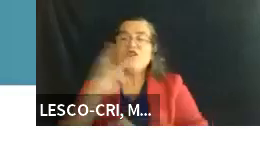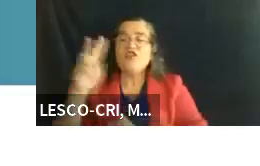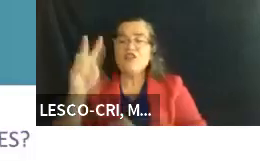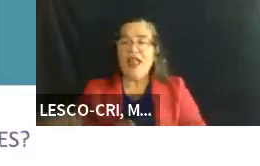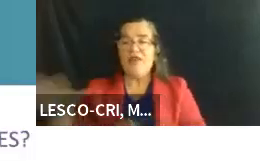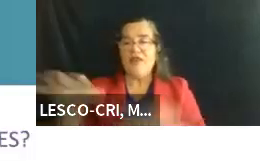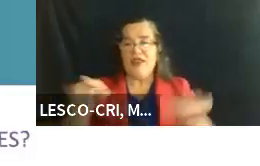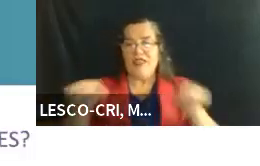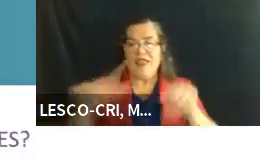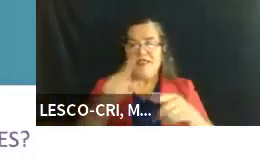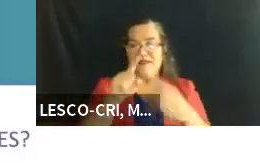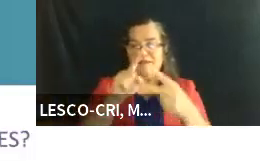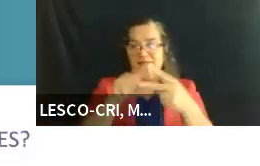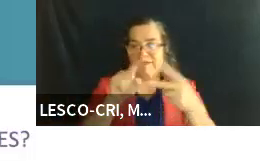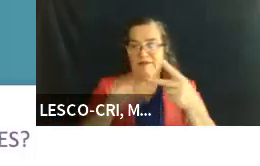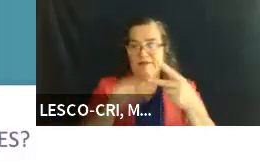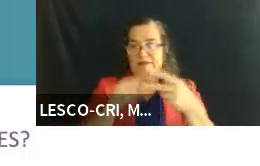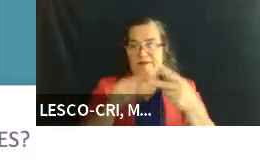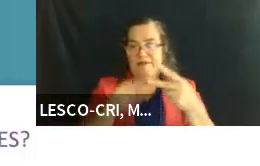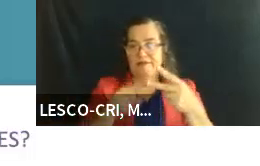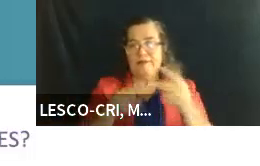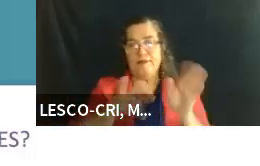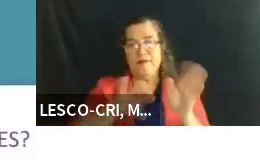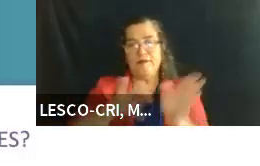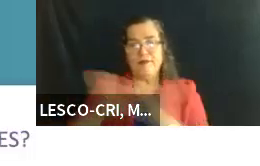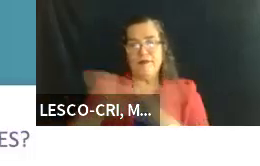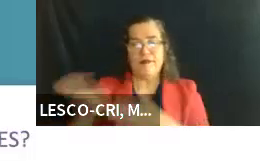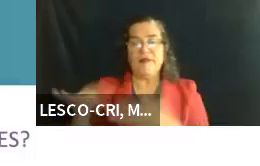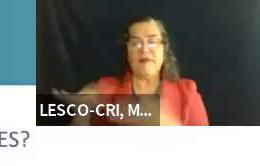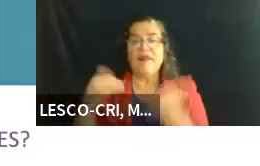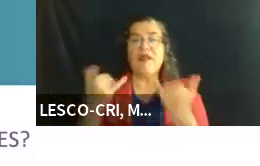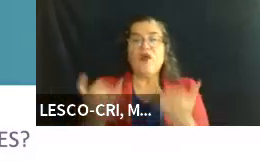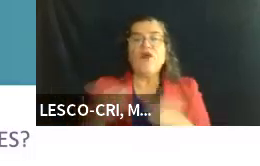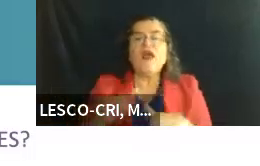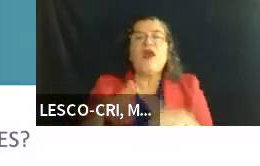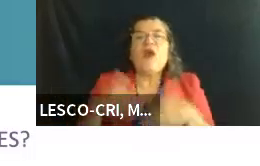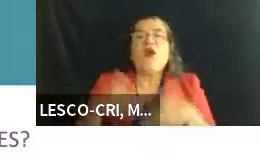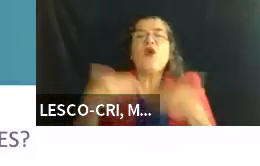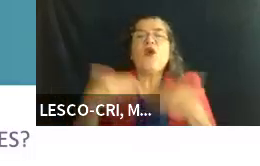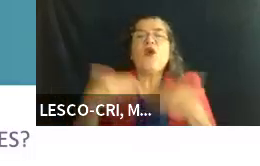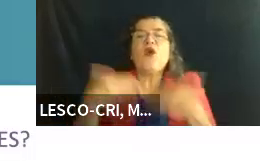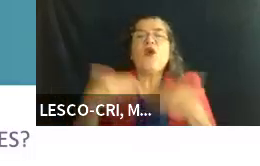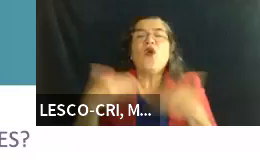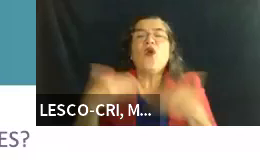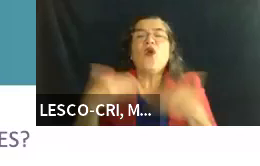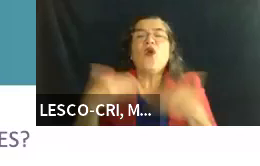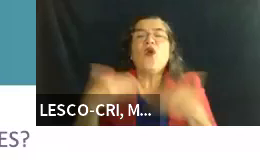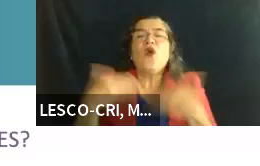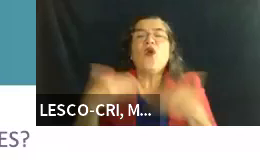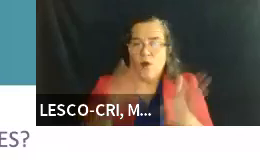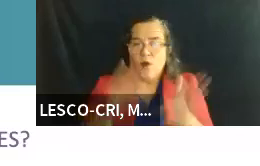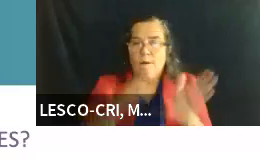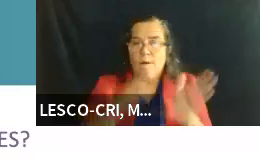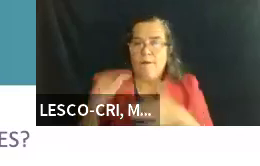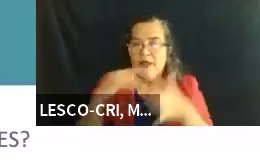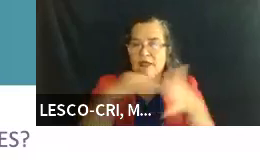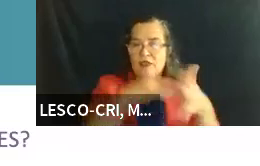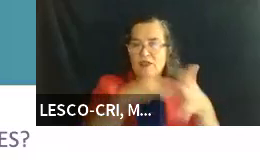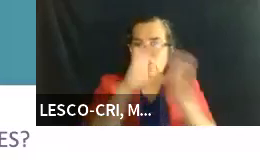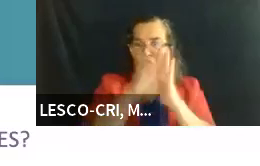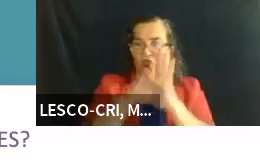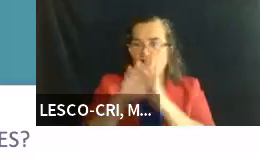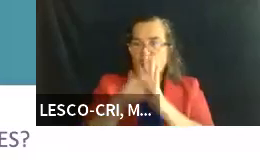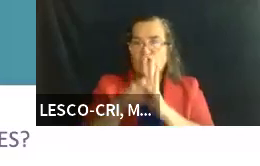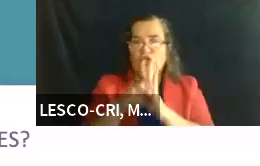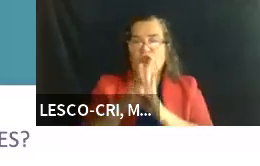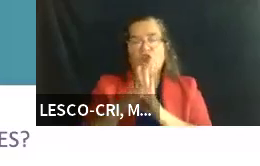Dicho esto, centrémonos ahora en cómo se diseña un plan de estudios, un currículum con foco en competencias